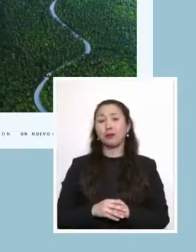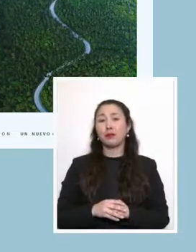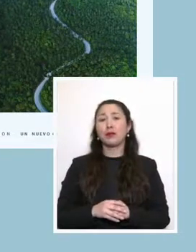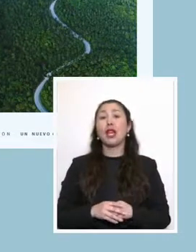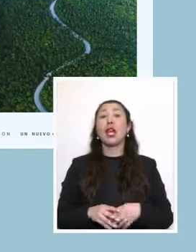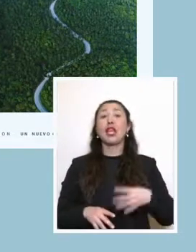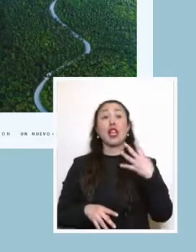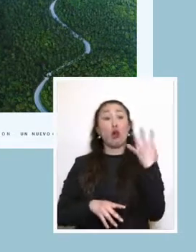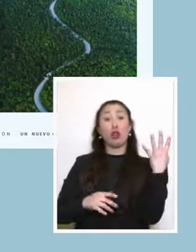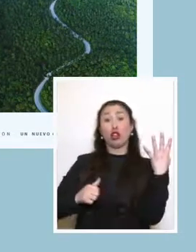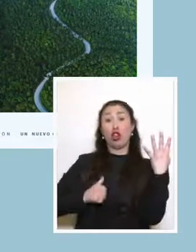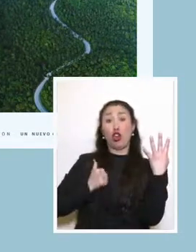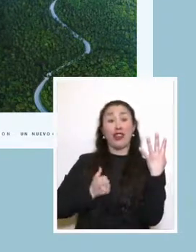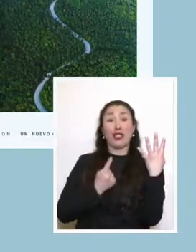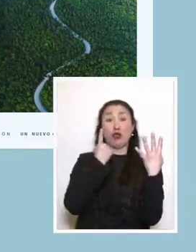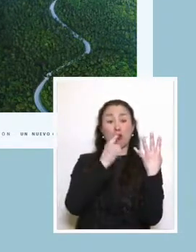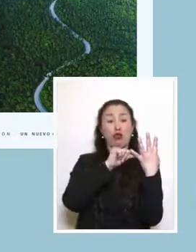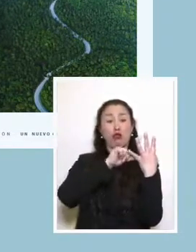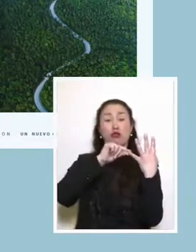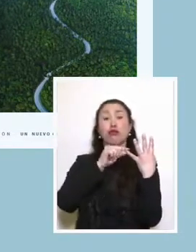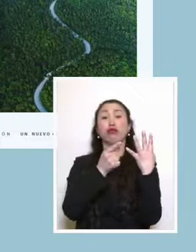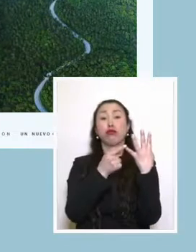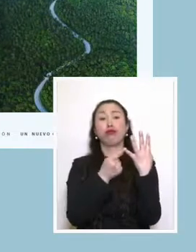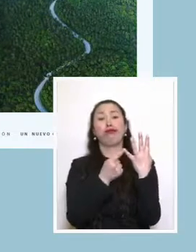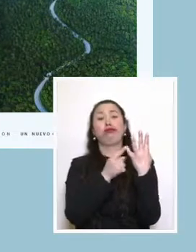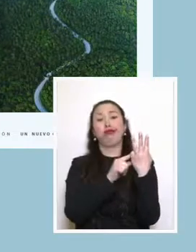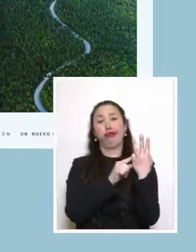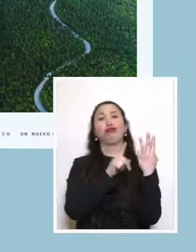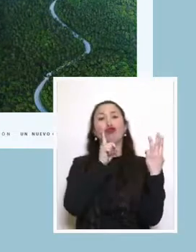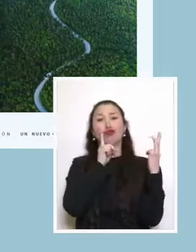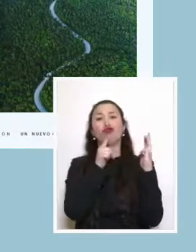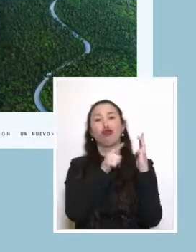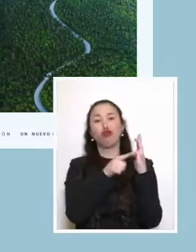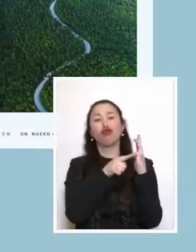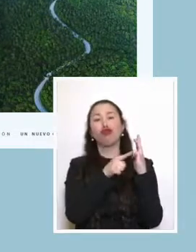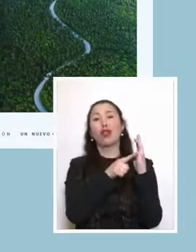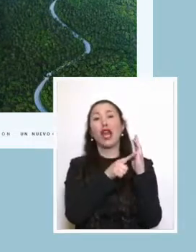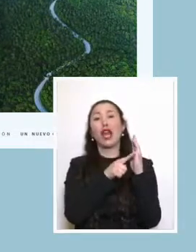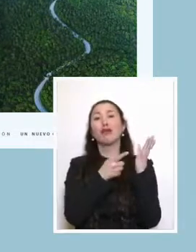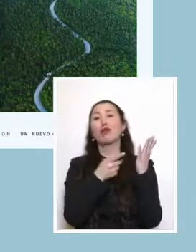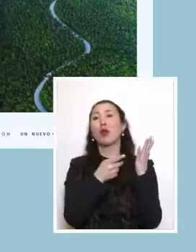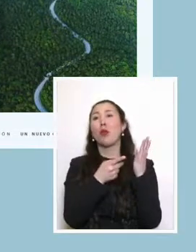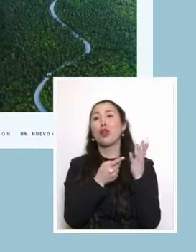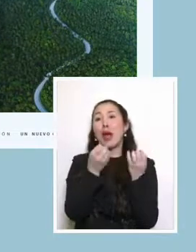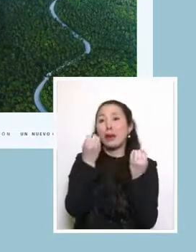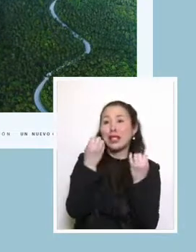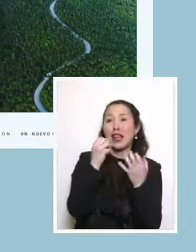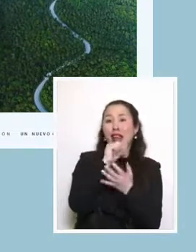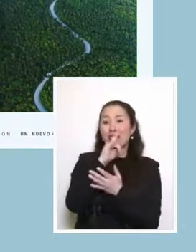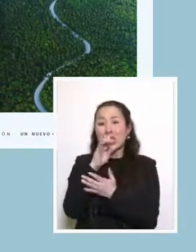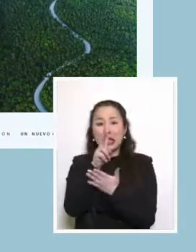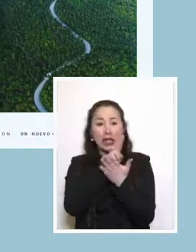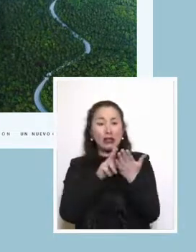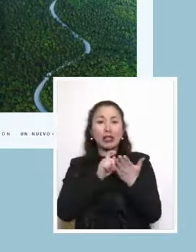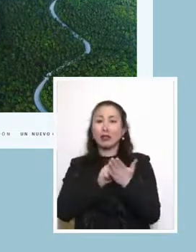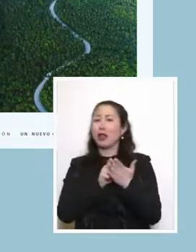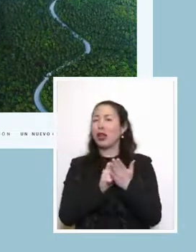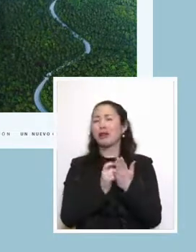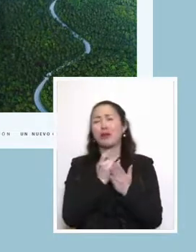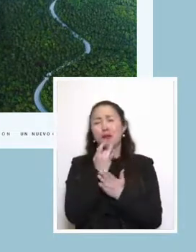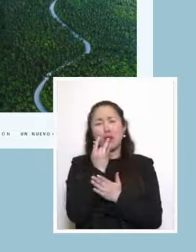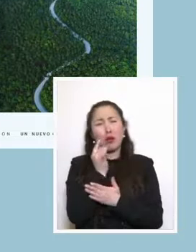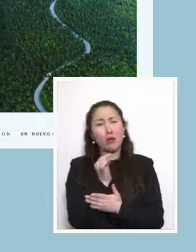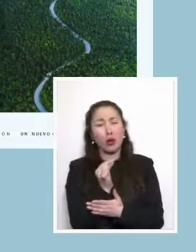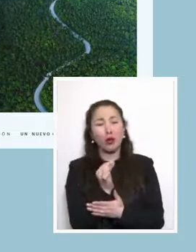1 de cada 4 jóvenes en estos países aún tiene un muy bajo nivel de alfabetización. Y la pandemia de